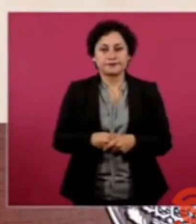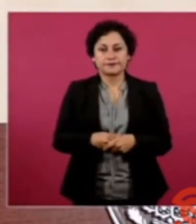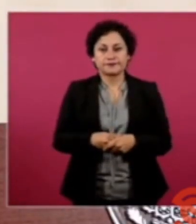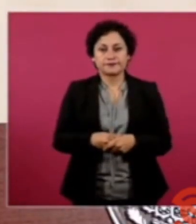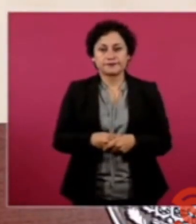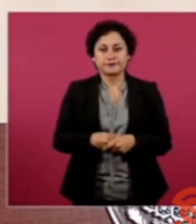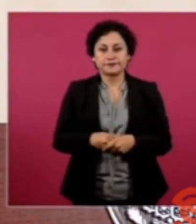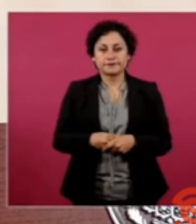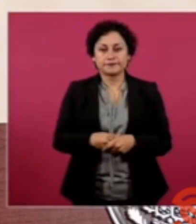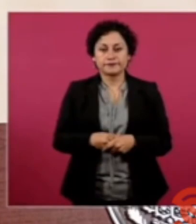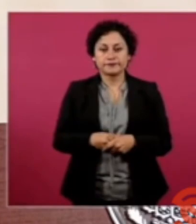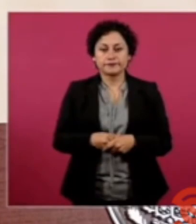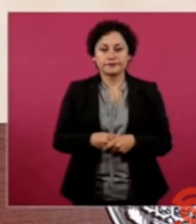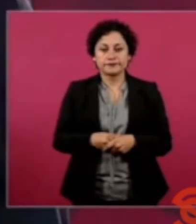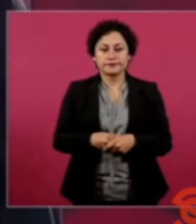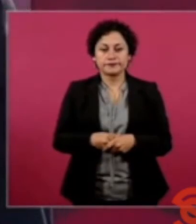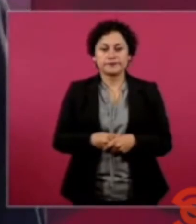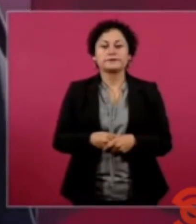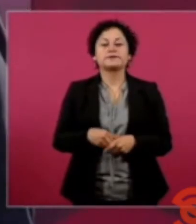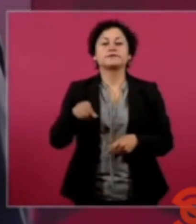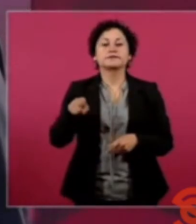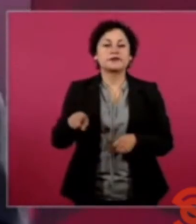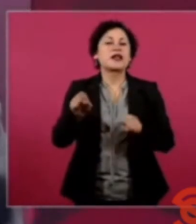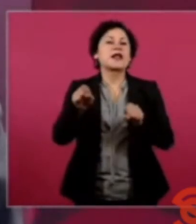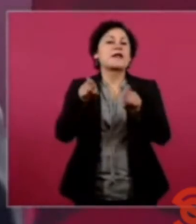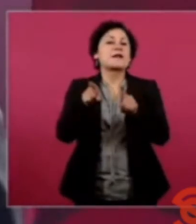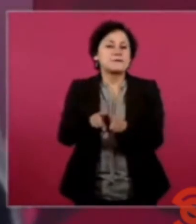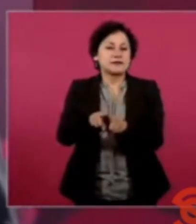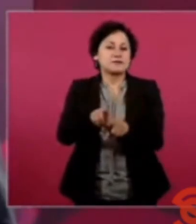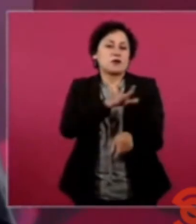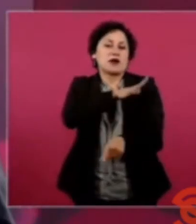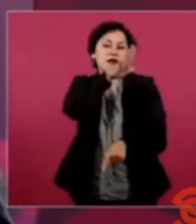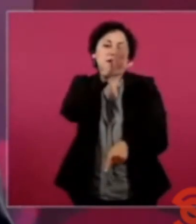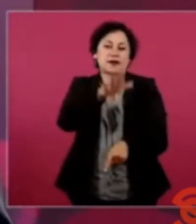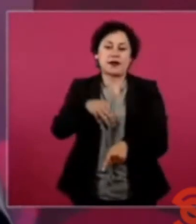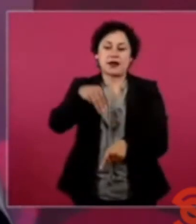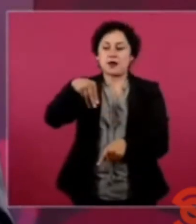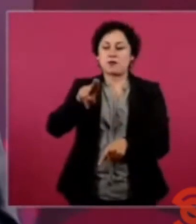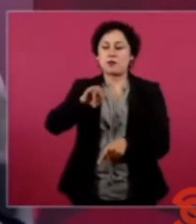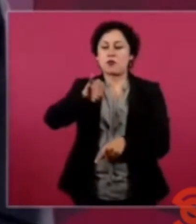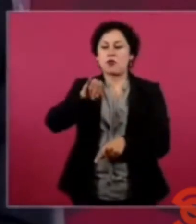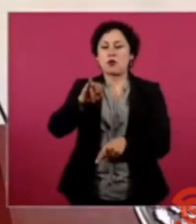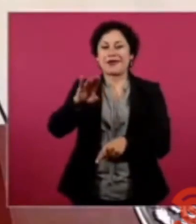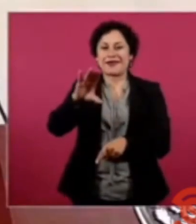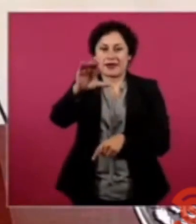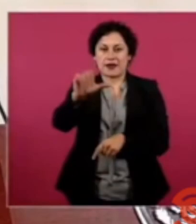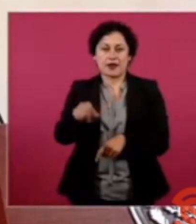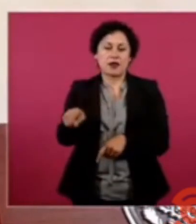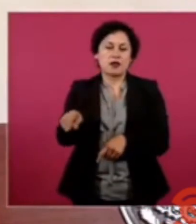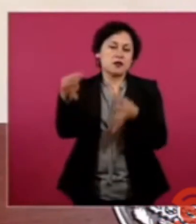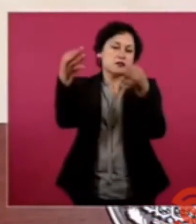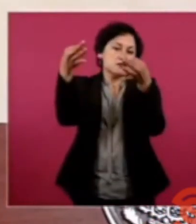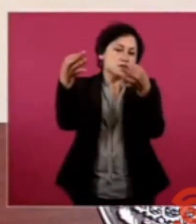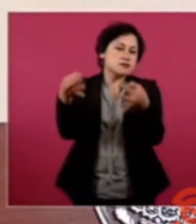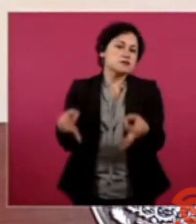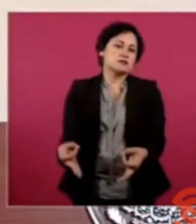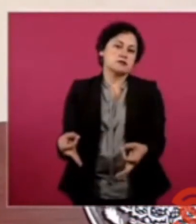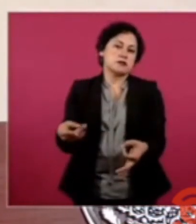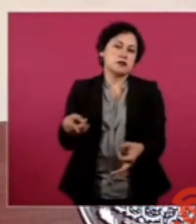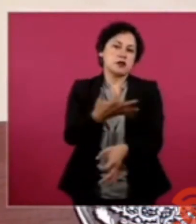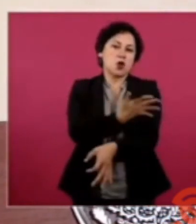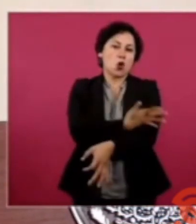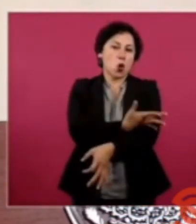Era la del general Francisco J. Mújica, que era más recto, íntegro,